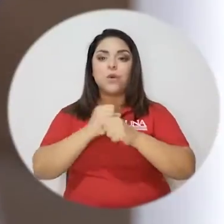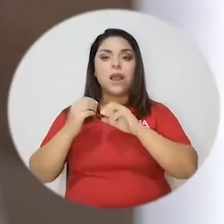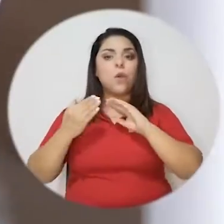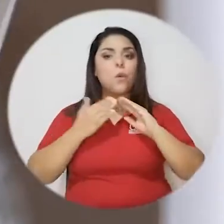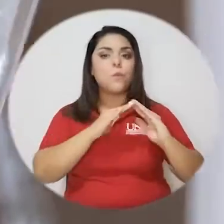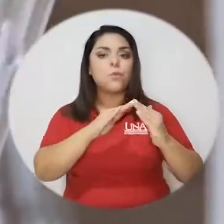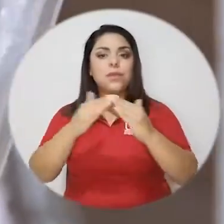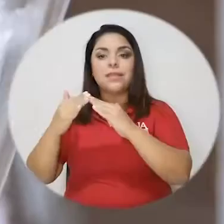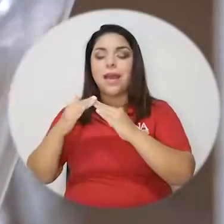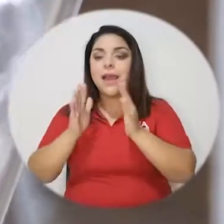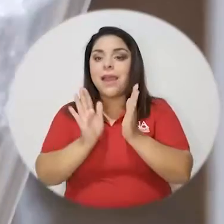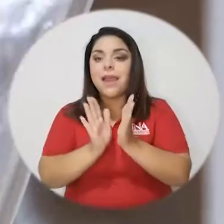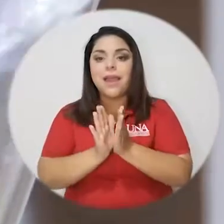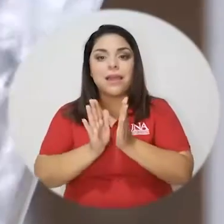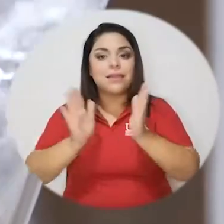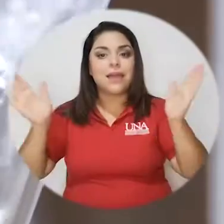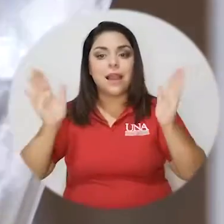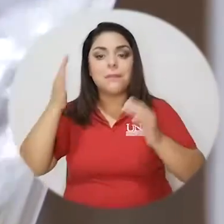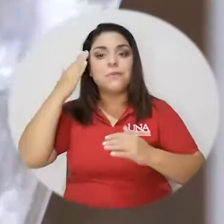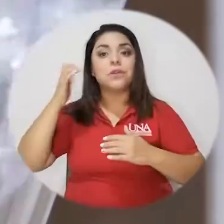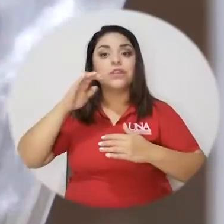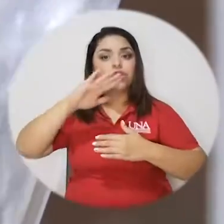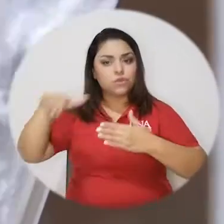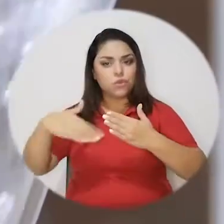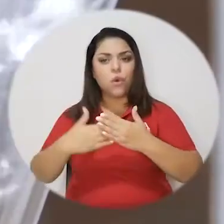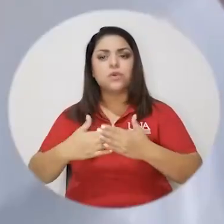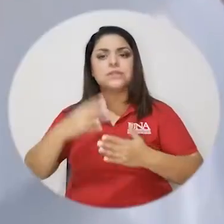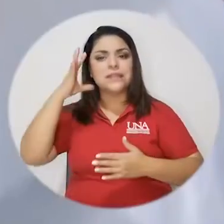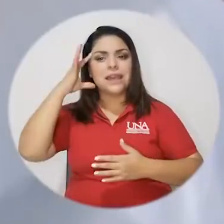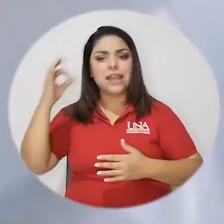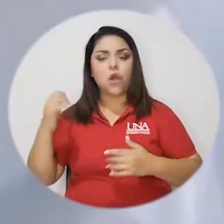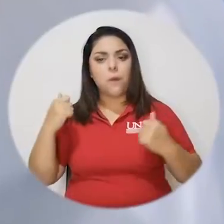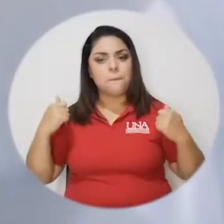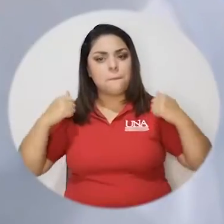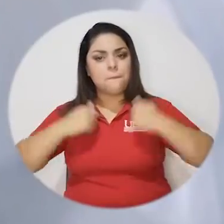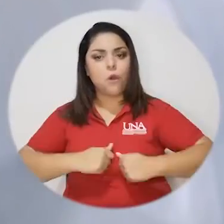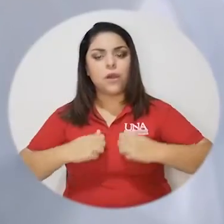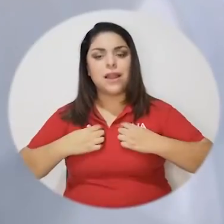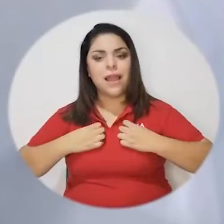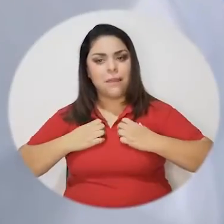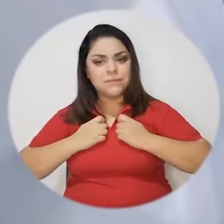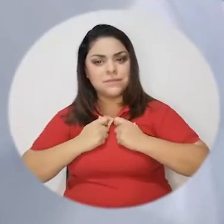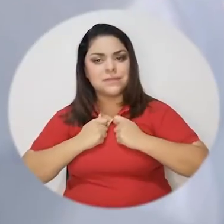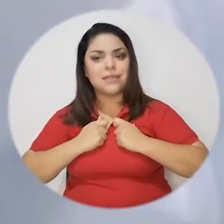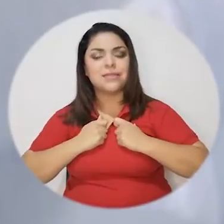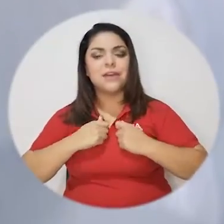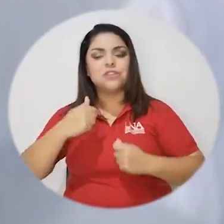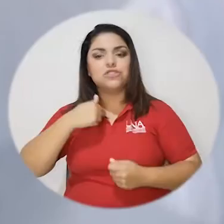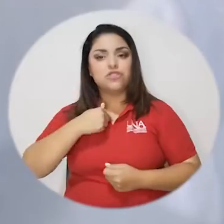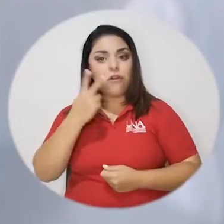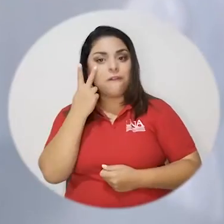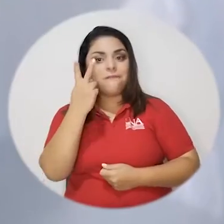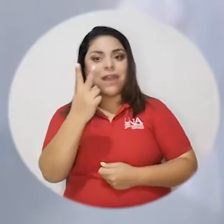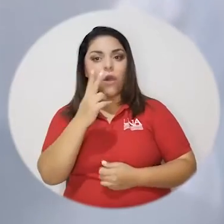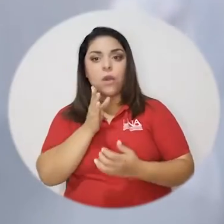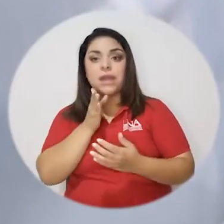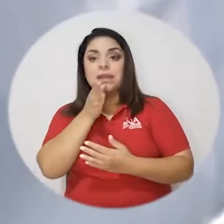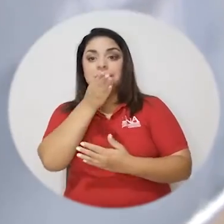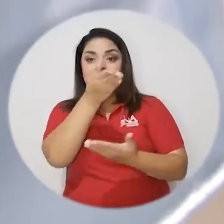el trabajo de la comunidad en general, porque aquí todos creo que nos hemos puesto la camiseta, uno